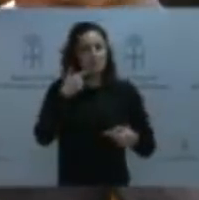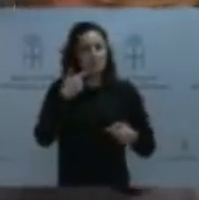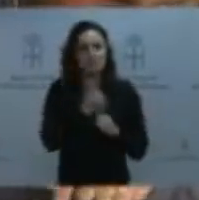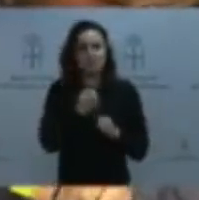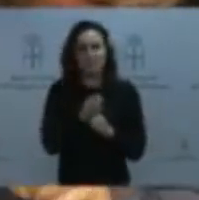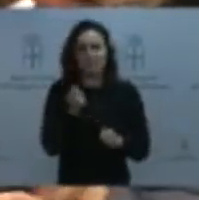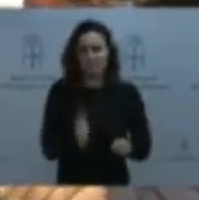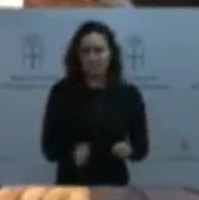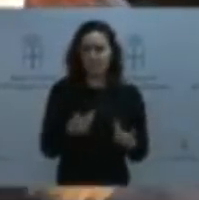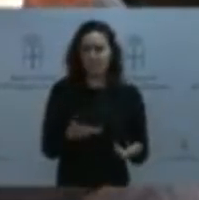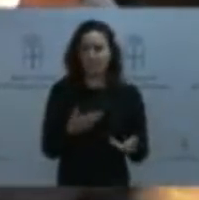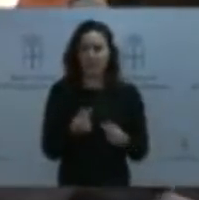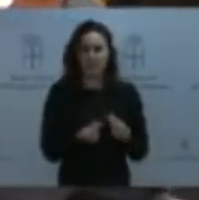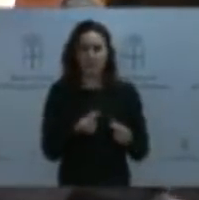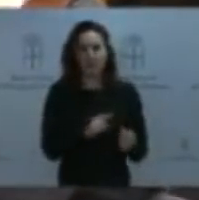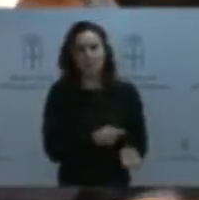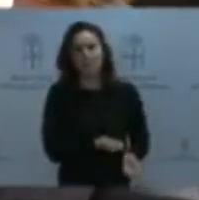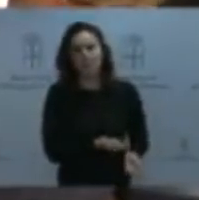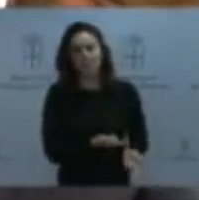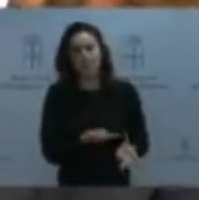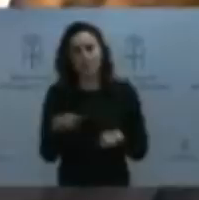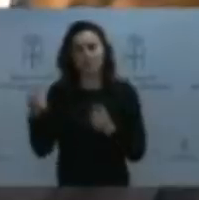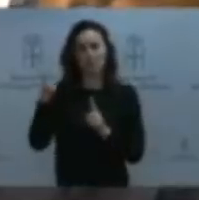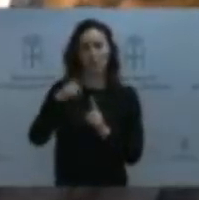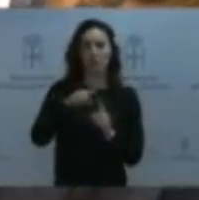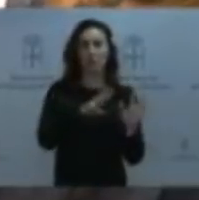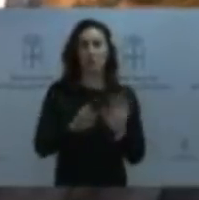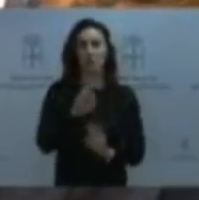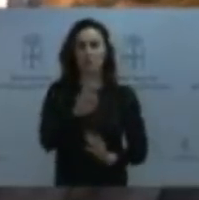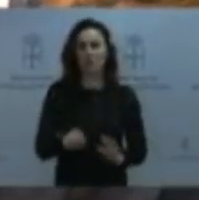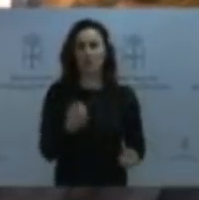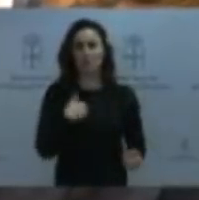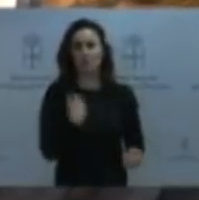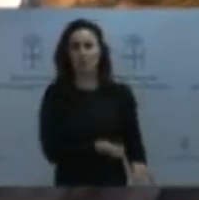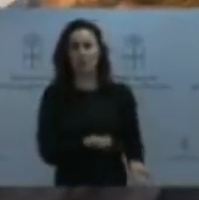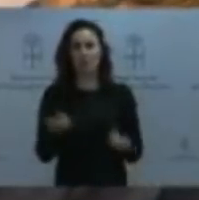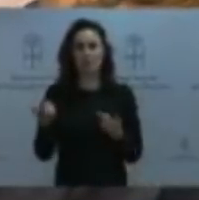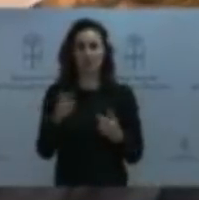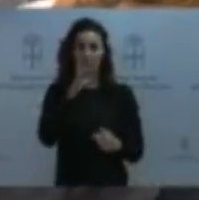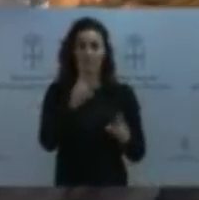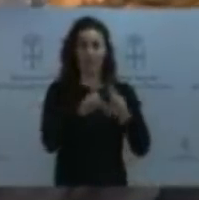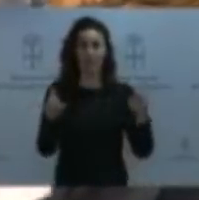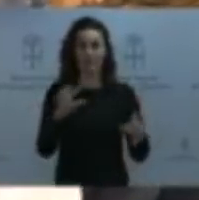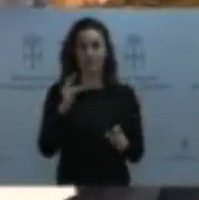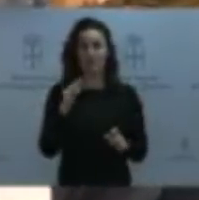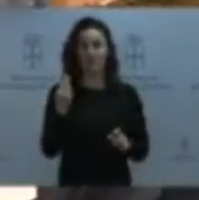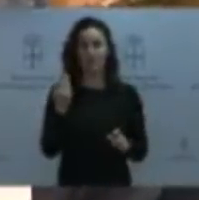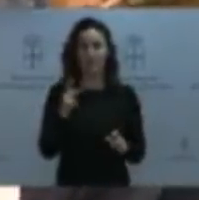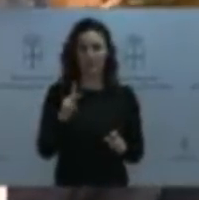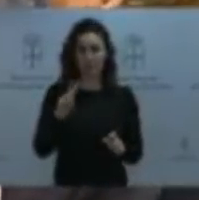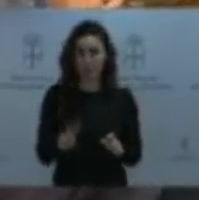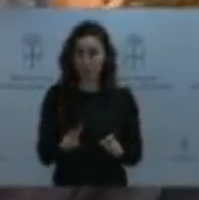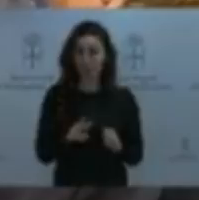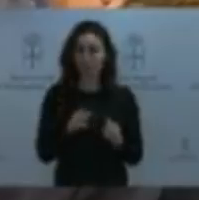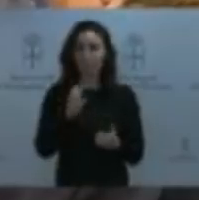Toledo. Aproximadamente un 80% ya se derivó allí, donde la empresa FK2 cuenta con un centro grande de departamentos comerciales heredado